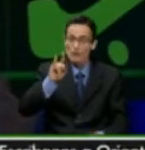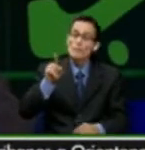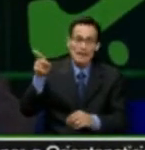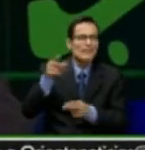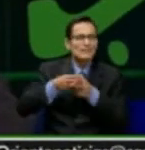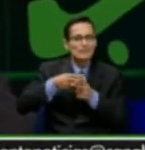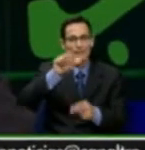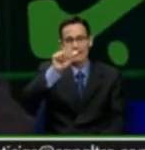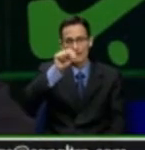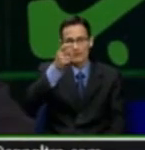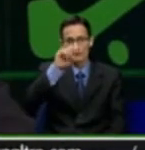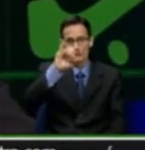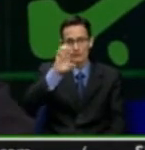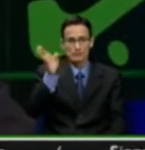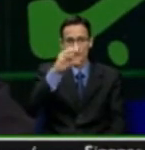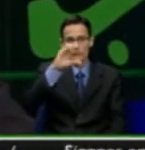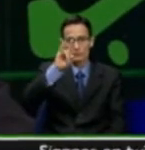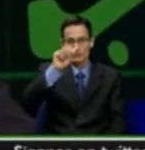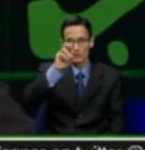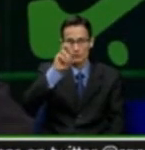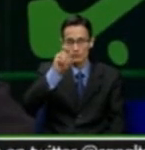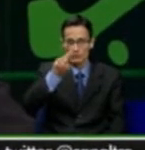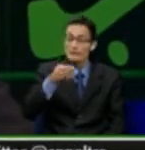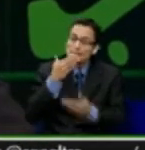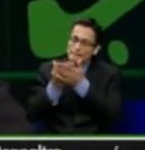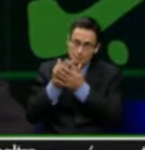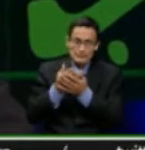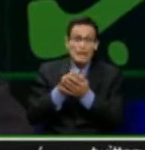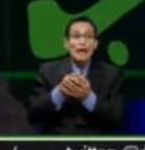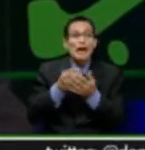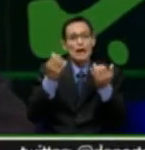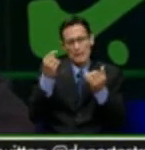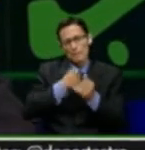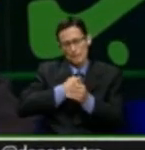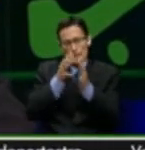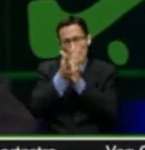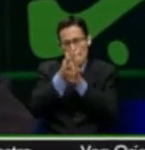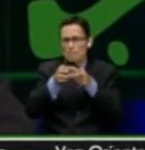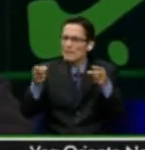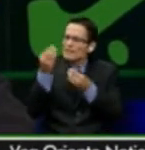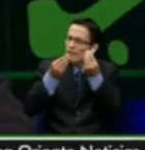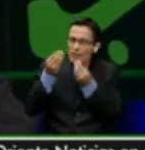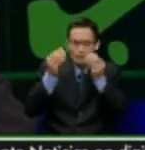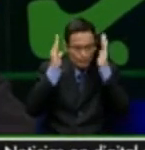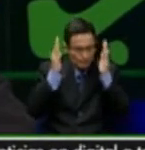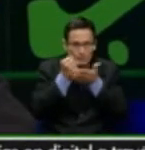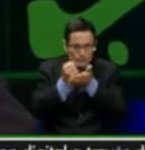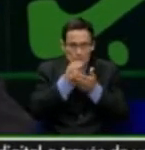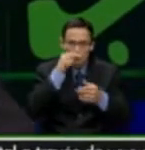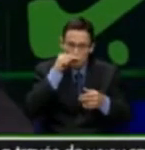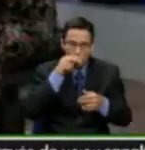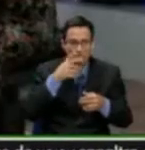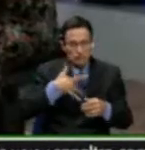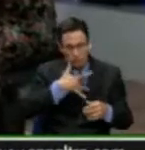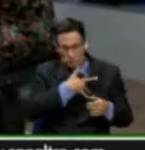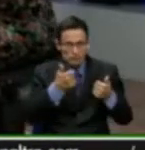aceptar nuestra invitación y bueno, hablemos justamente sobre esos programas de prevención y atención que se vienen fortaleciendo para garantizar el bienestar de los niños y luchar contra la violencia